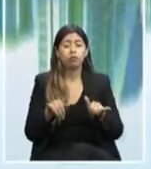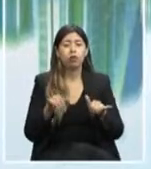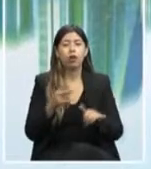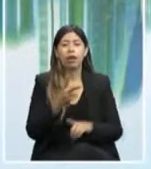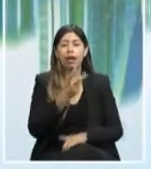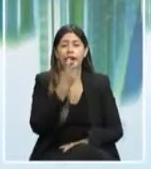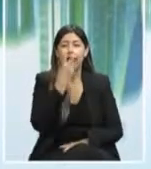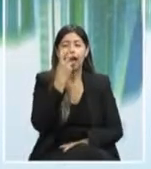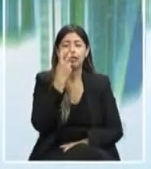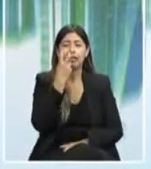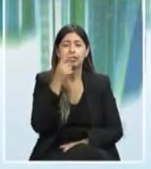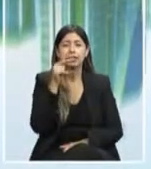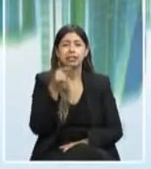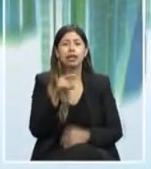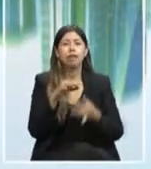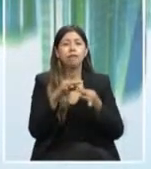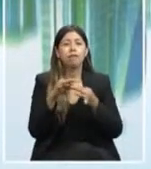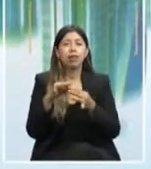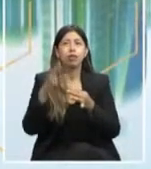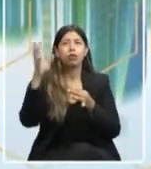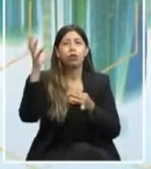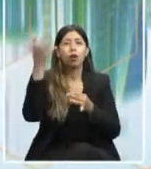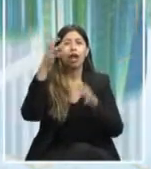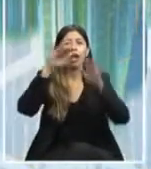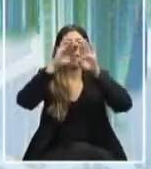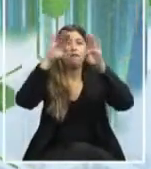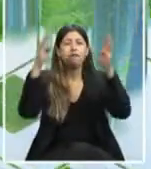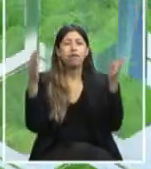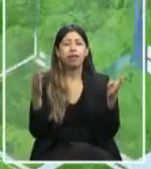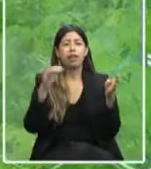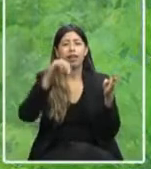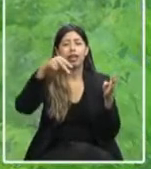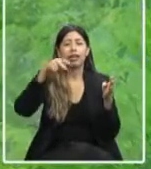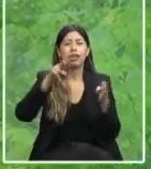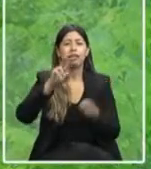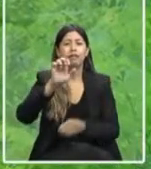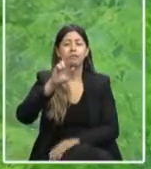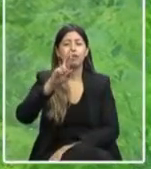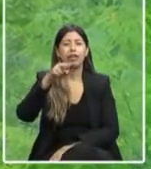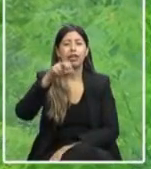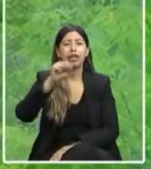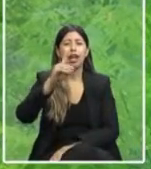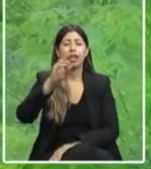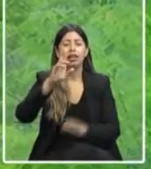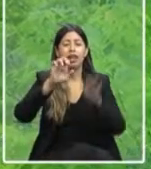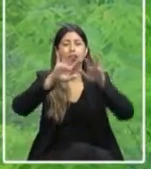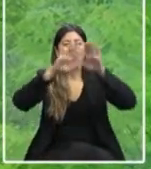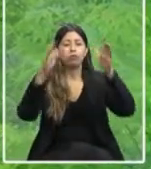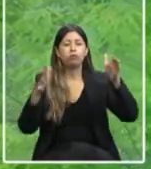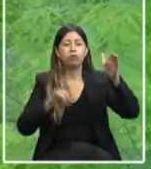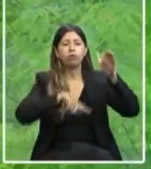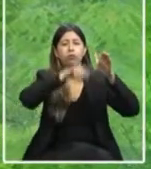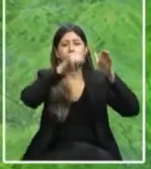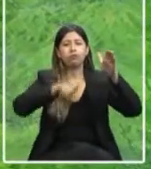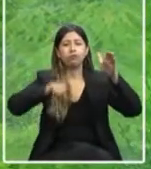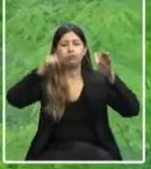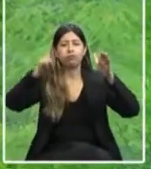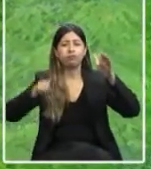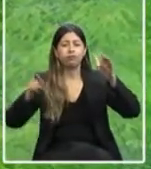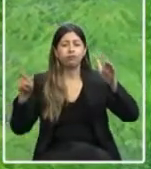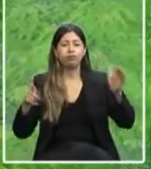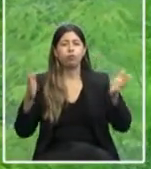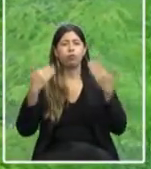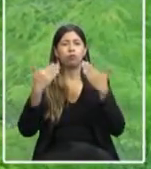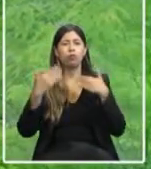de efecto invernadero, si no logramos bajar el aumento del cambio global a menos